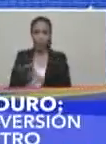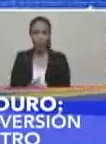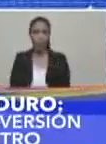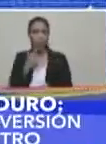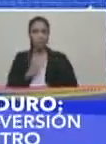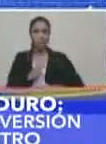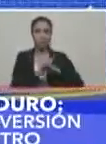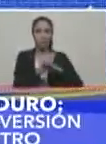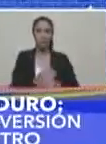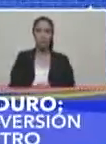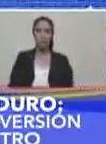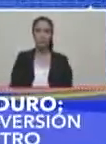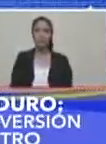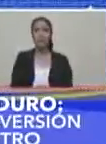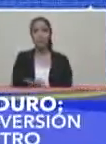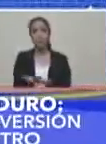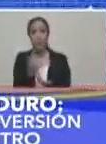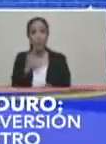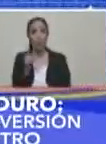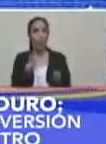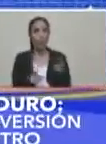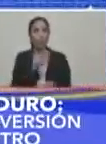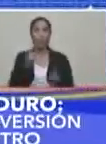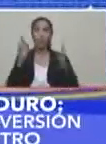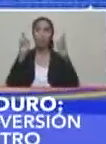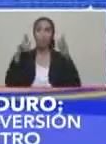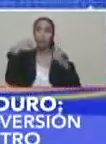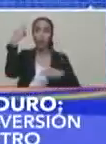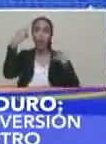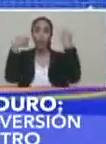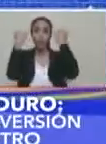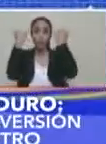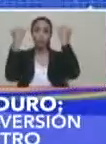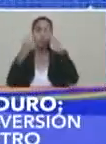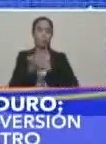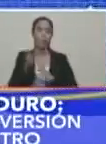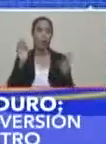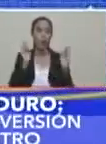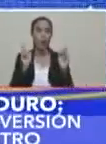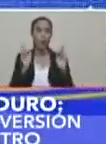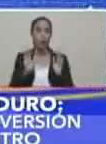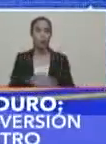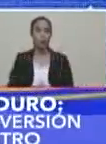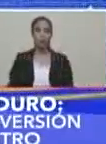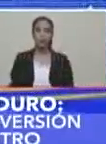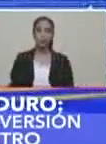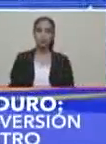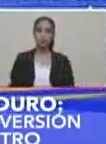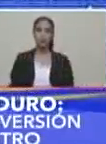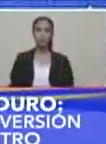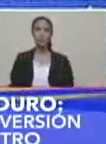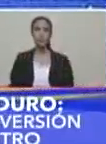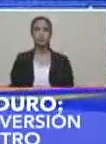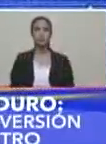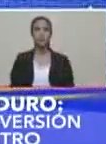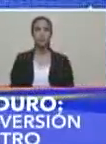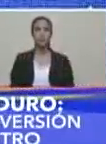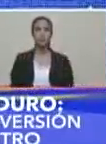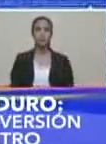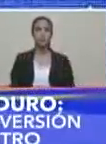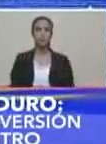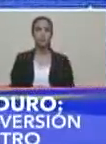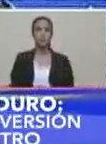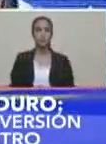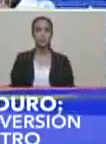Estrellándose, estrellándose. Algún día tendrán que reflexionar. Siempre lo digo, algún día tendrán que reflexionar. Y el día que